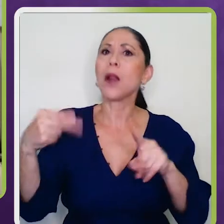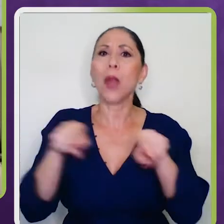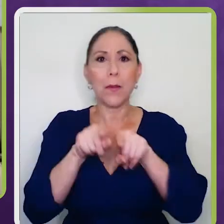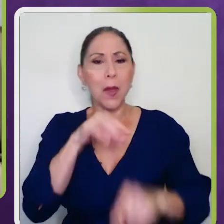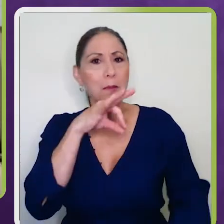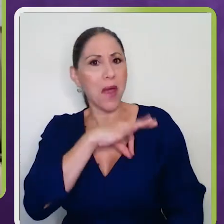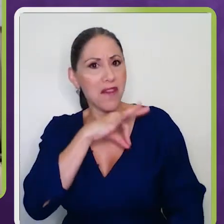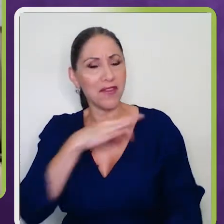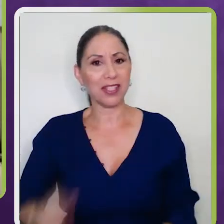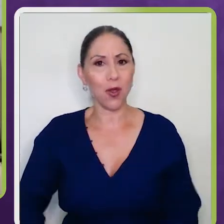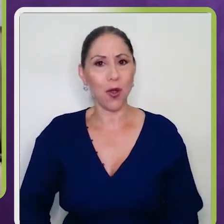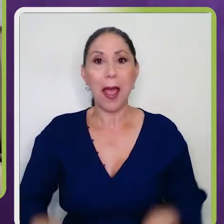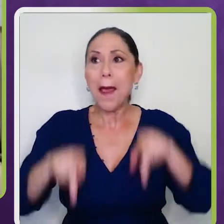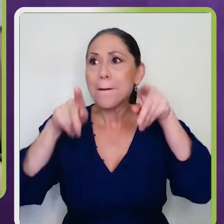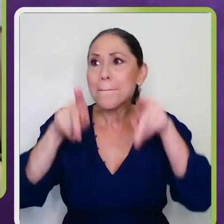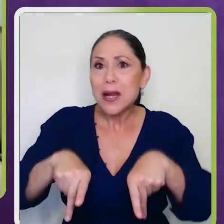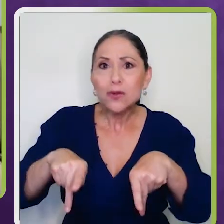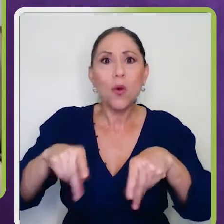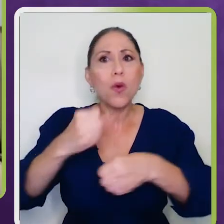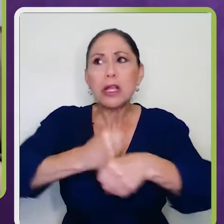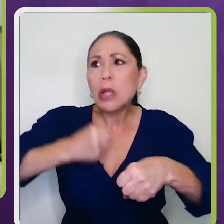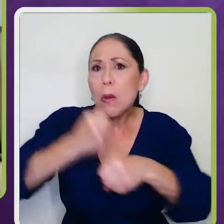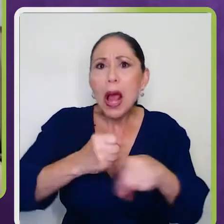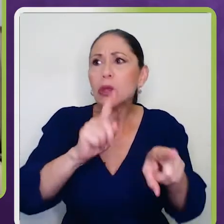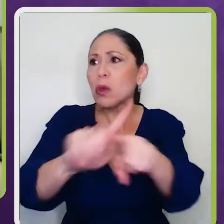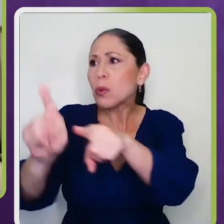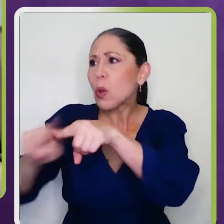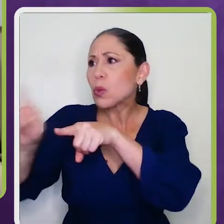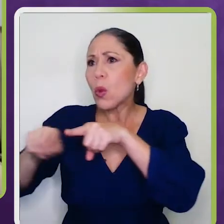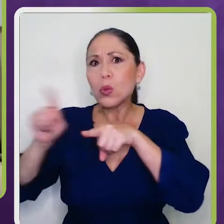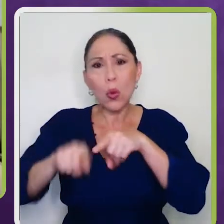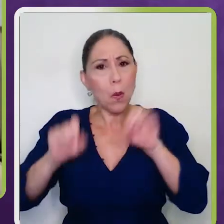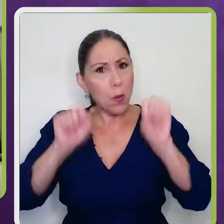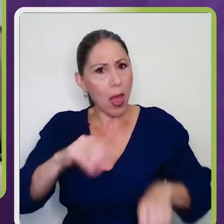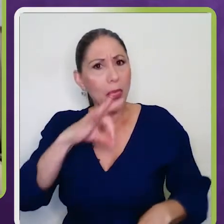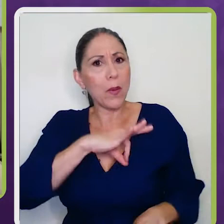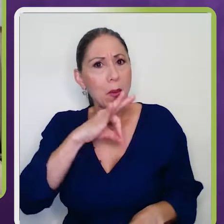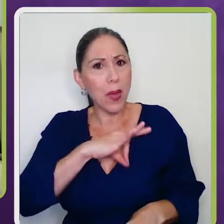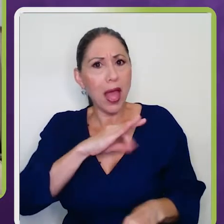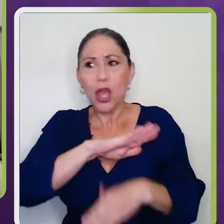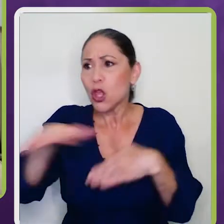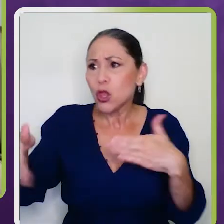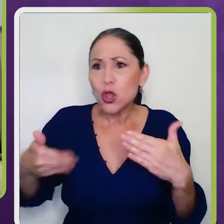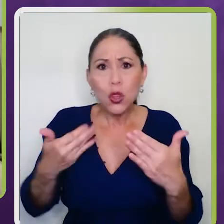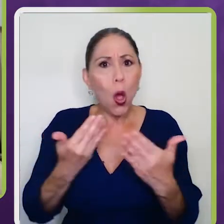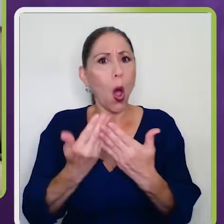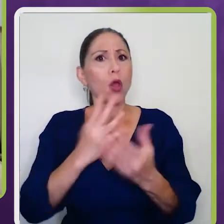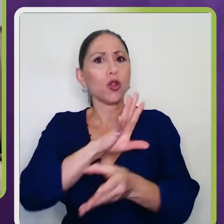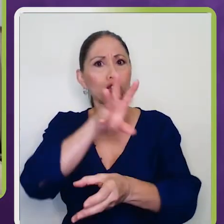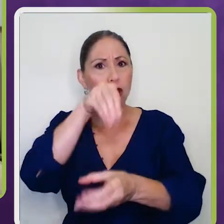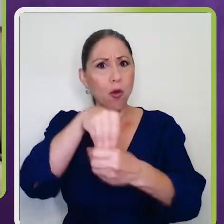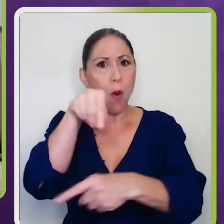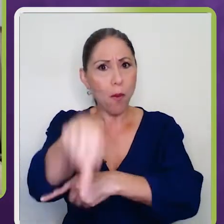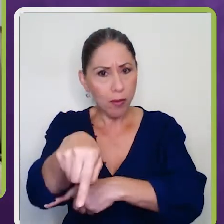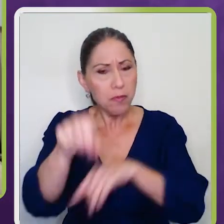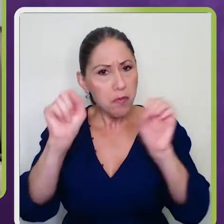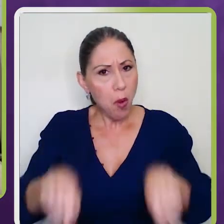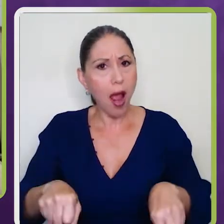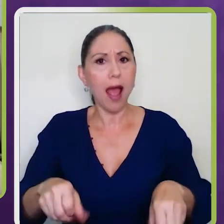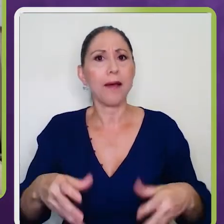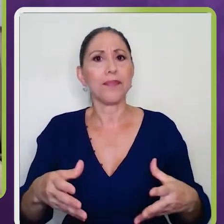beneficiar, el pequeño operador y todos los que apuesten por este nuevo nicho de mercado, que